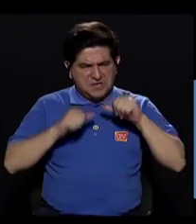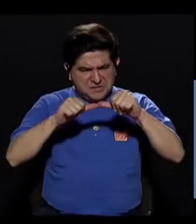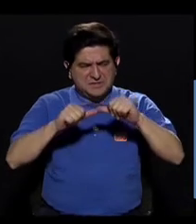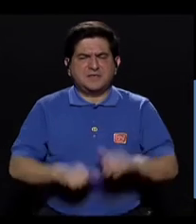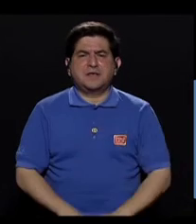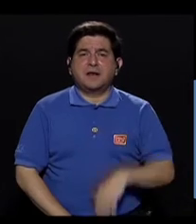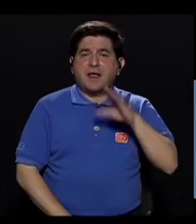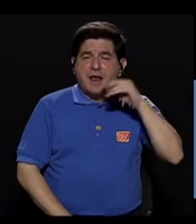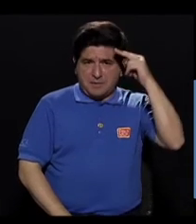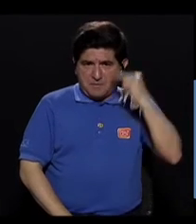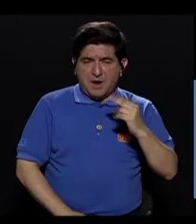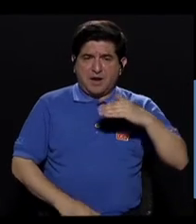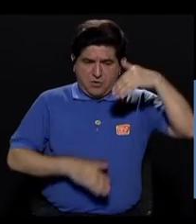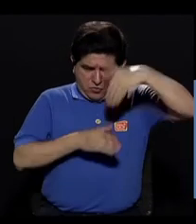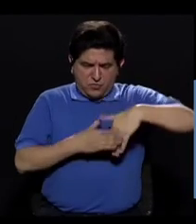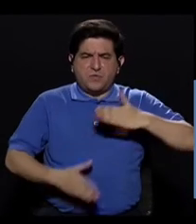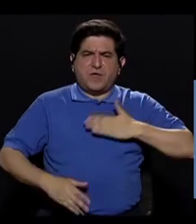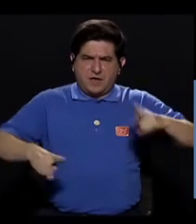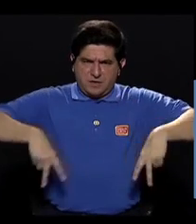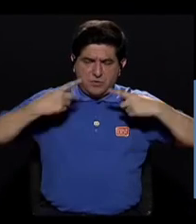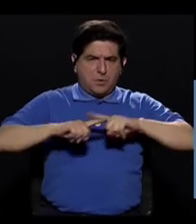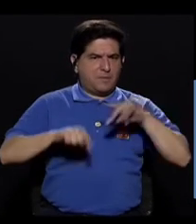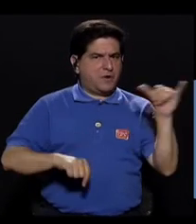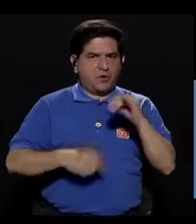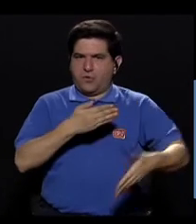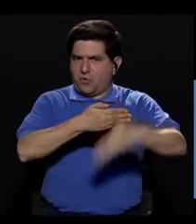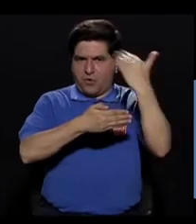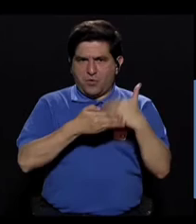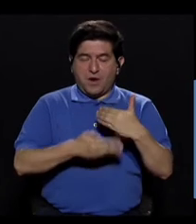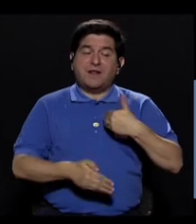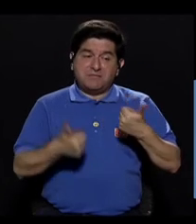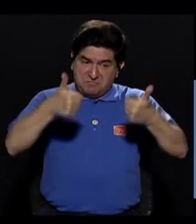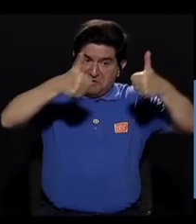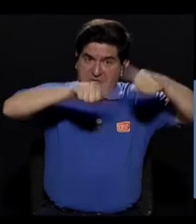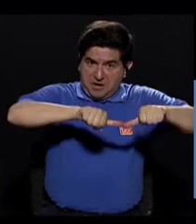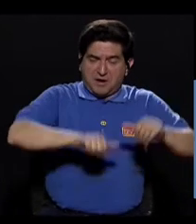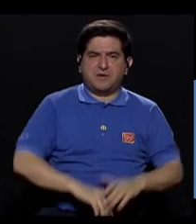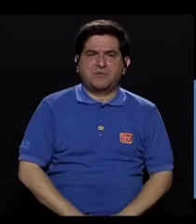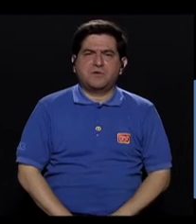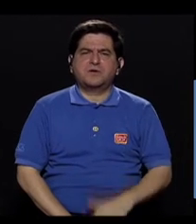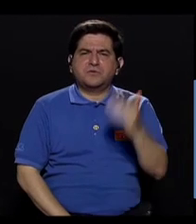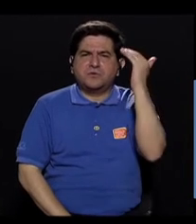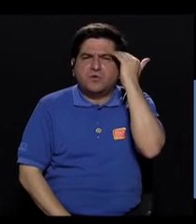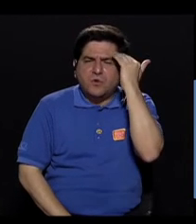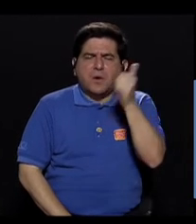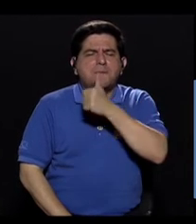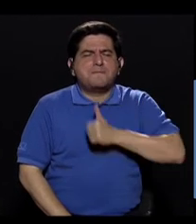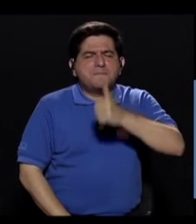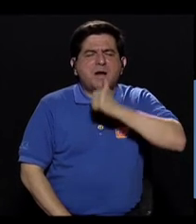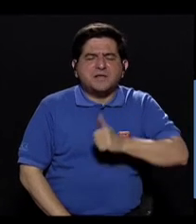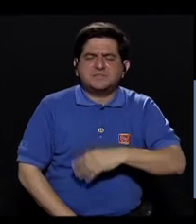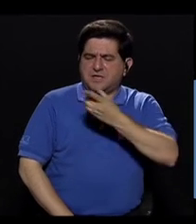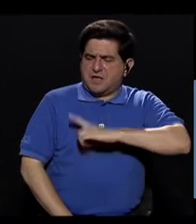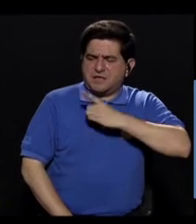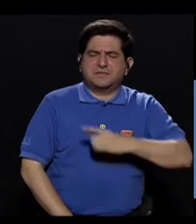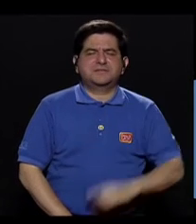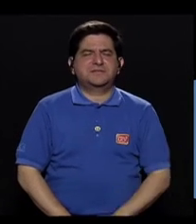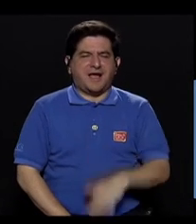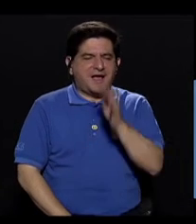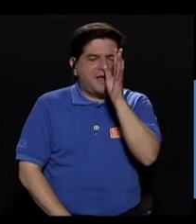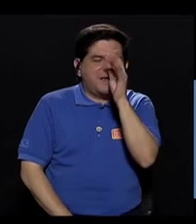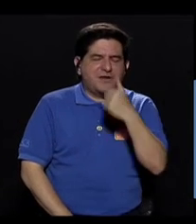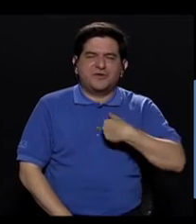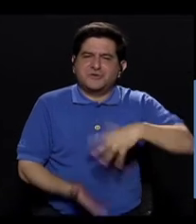A través del conocimiento, la paciencia, la disciplina y el humor, aprendí que se puede curar el peor de los perros negros. Si estás